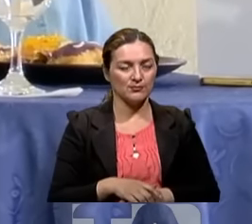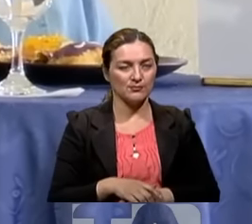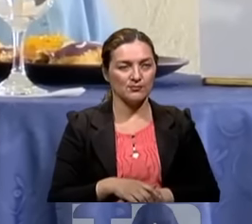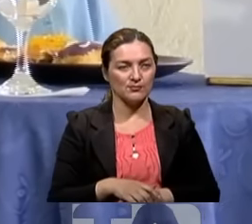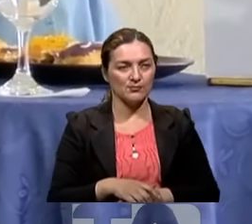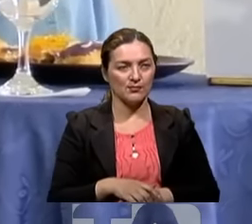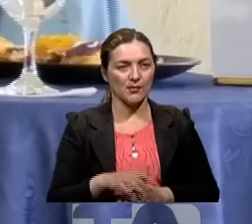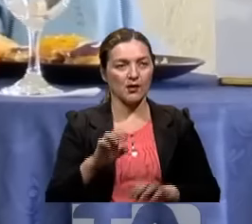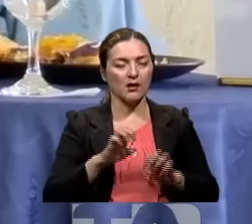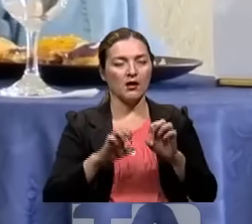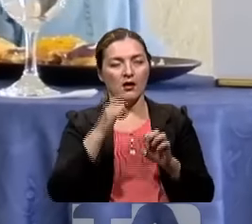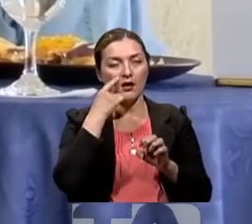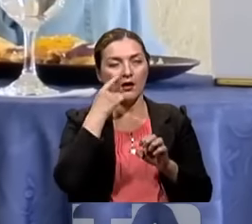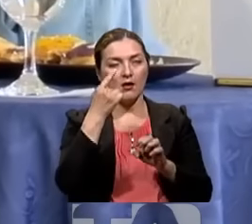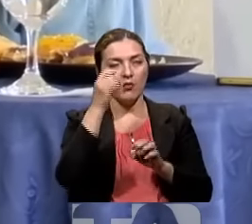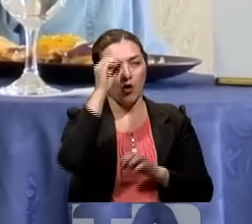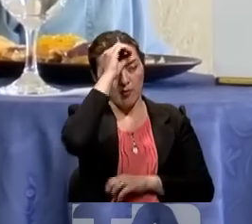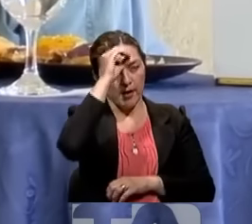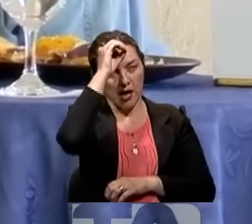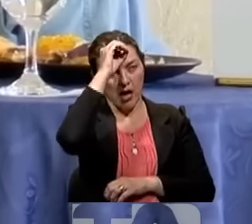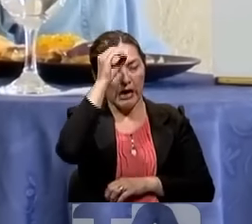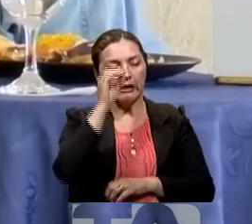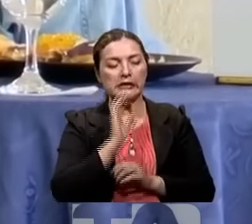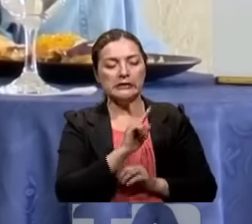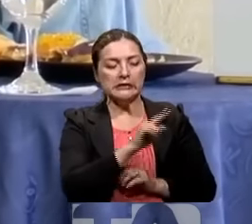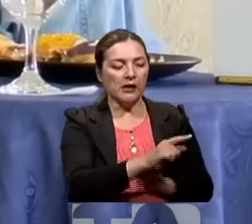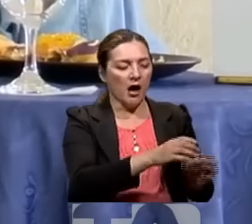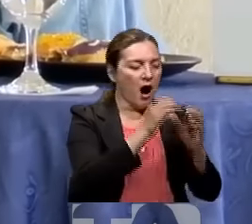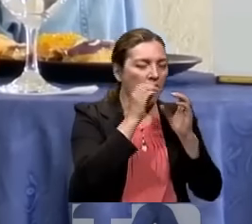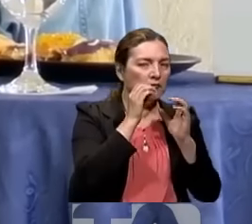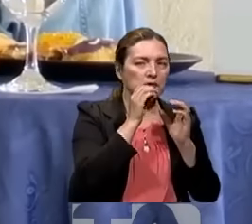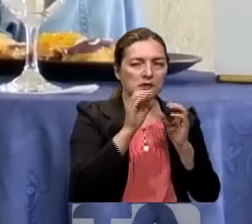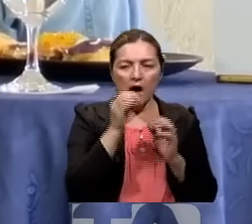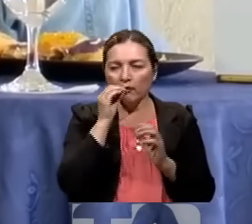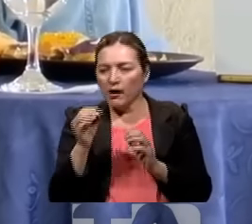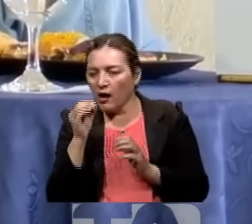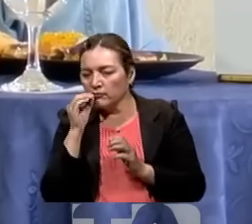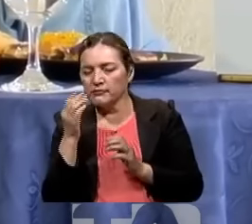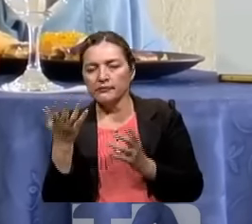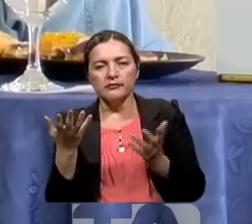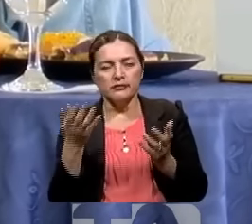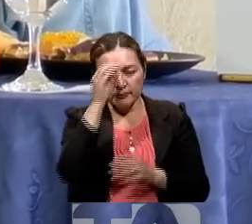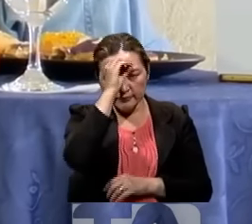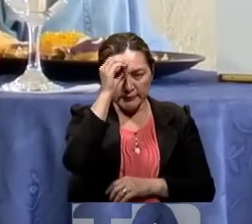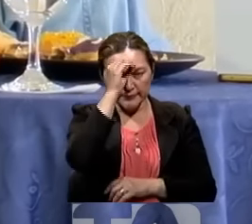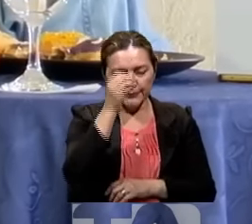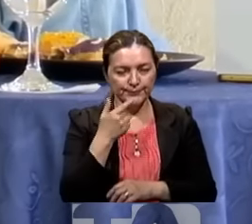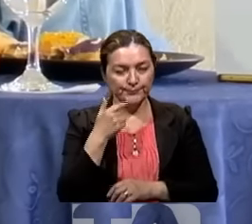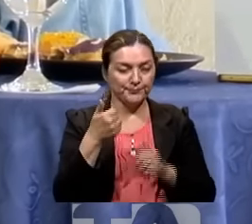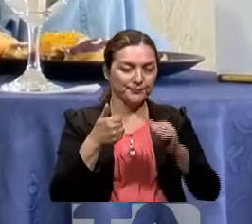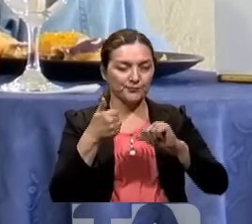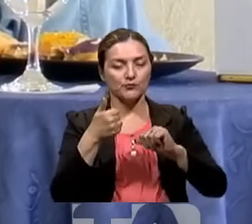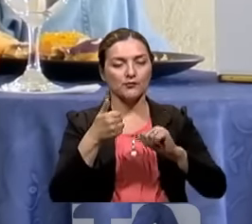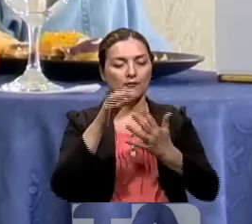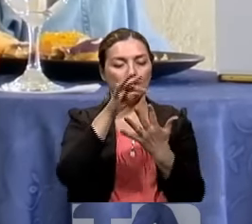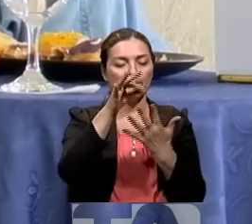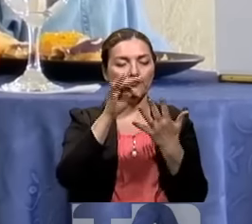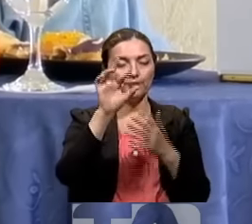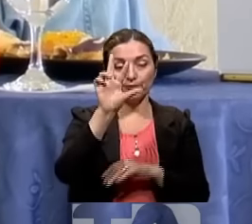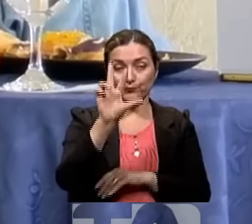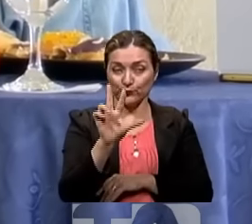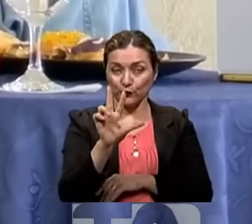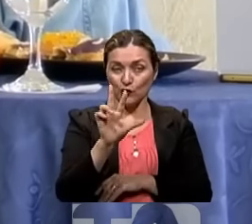van a colocar, están opinando también de cada una de las guaguas que les tocó. Recordemos, hay tres tipos de guagua distintas,